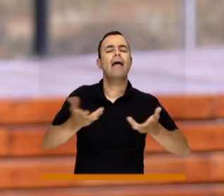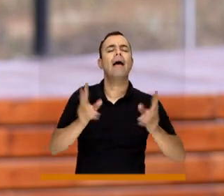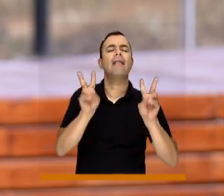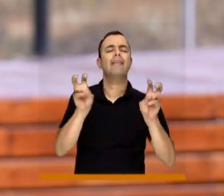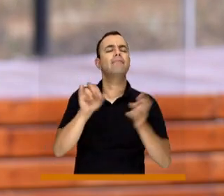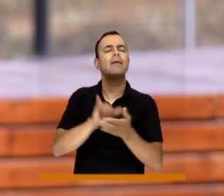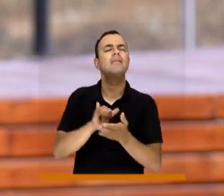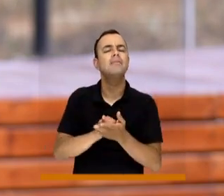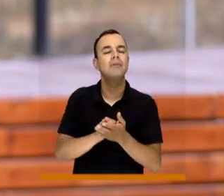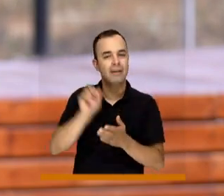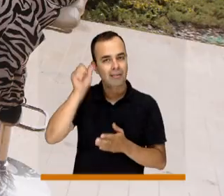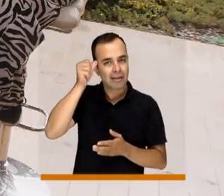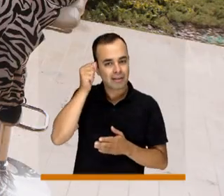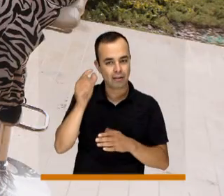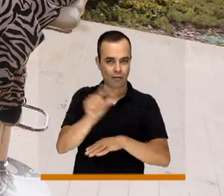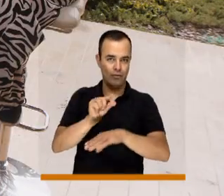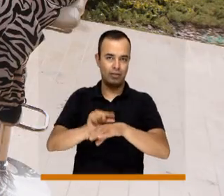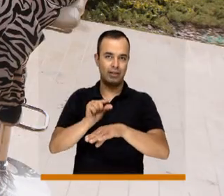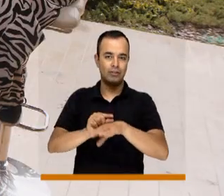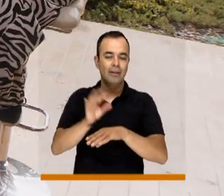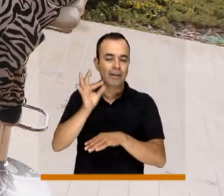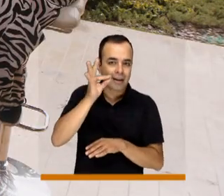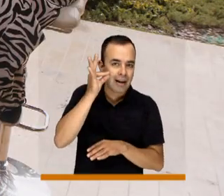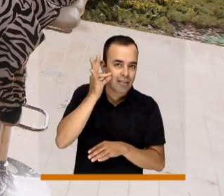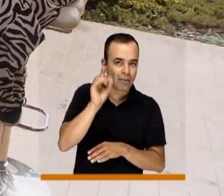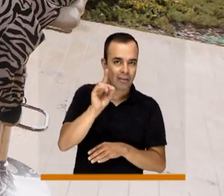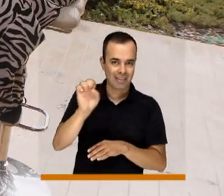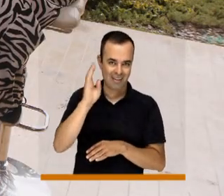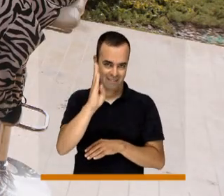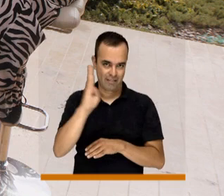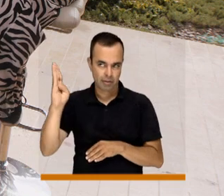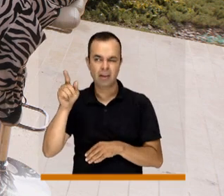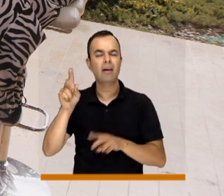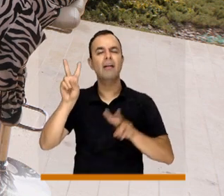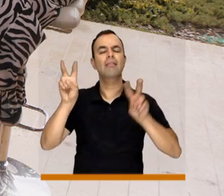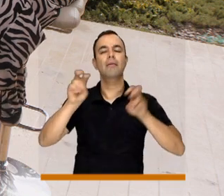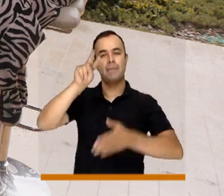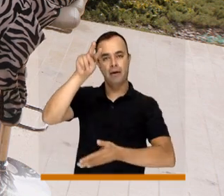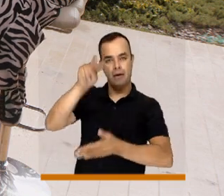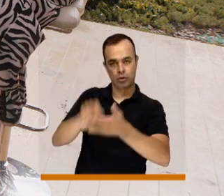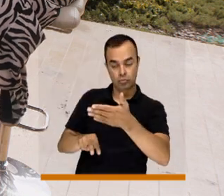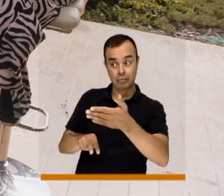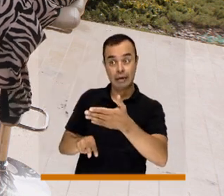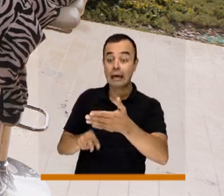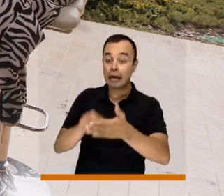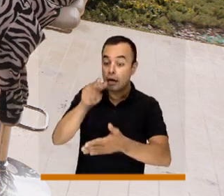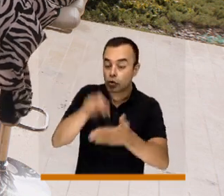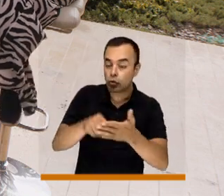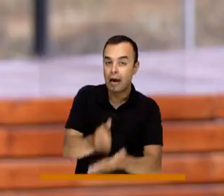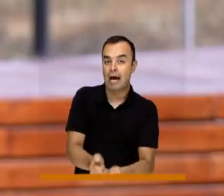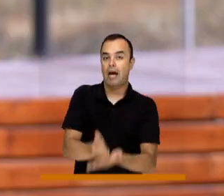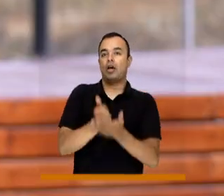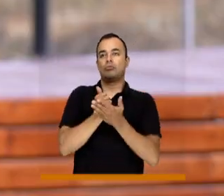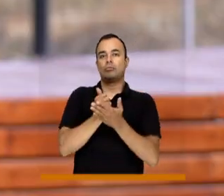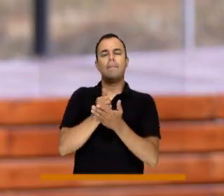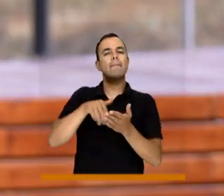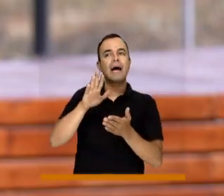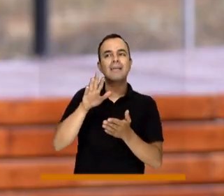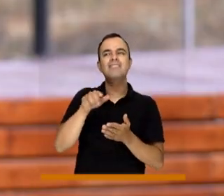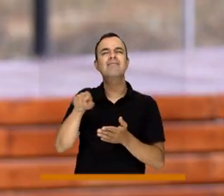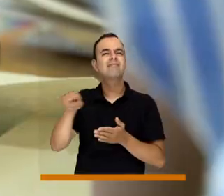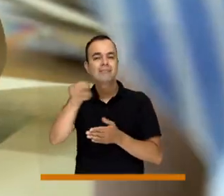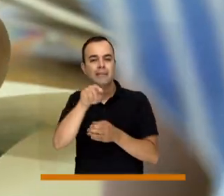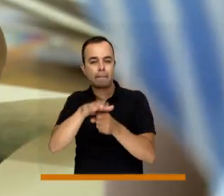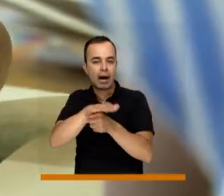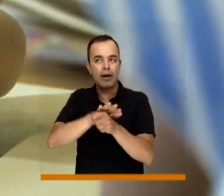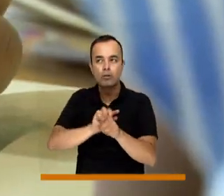que nos ocupa hoy, ratón de biblioteca, la lectura y el impacto que se tiene en los barrios donde